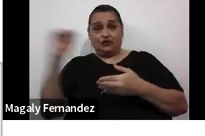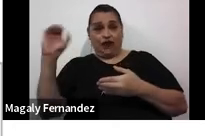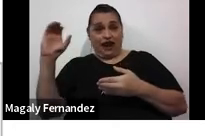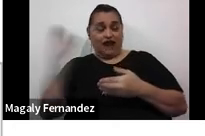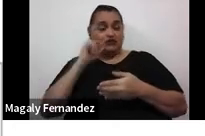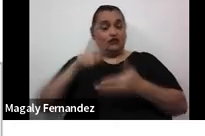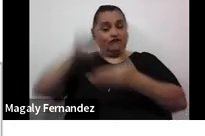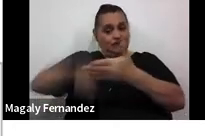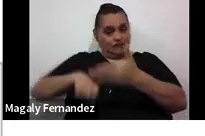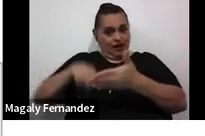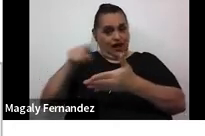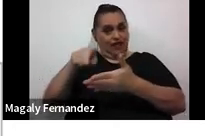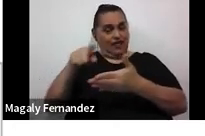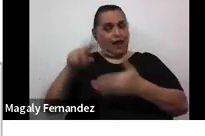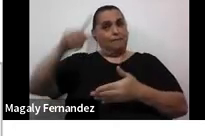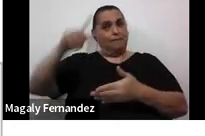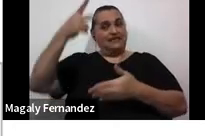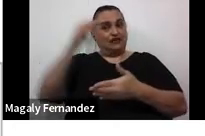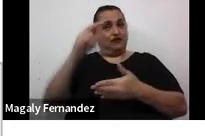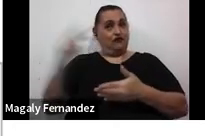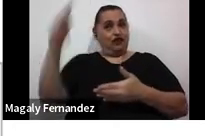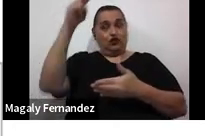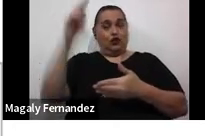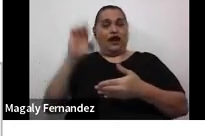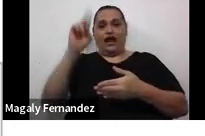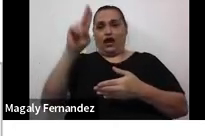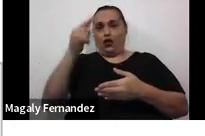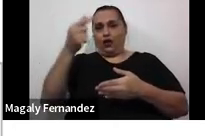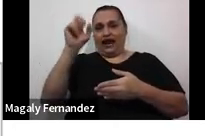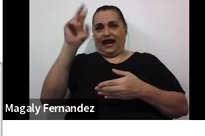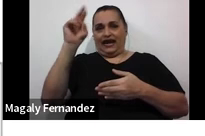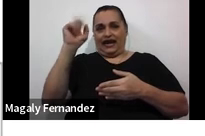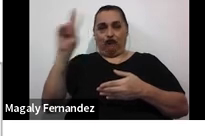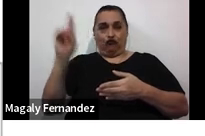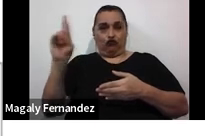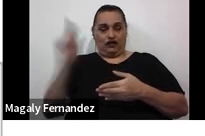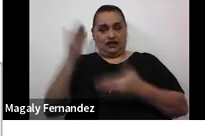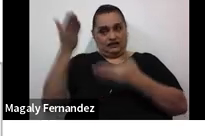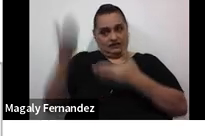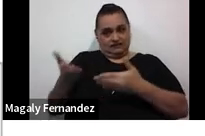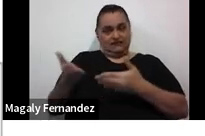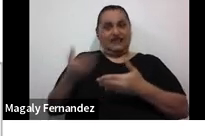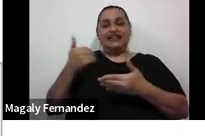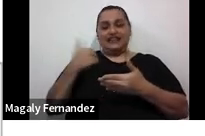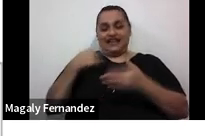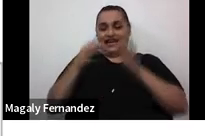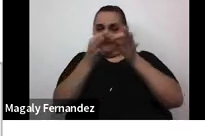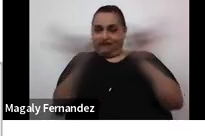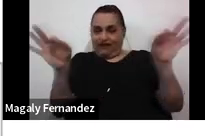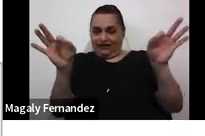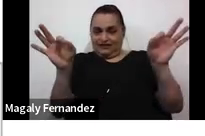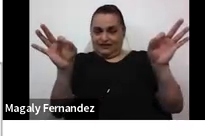víctimada por nuestra vicerrectora Eugenia Rodríguez y tiene pues una frase de